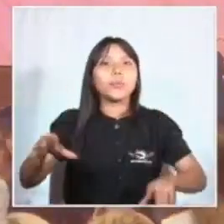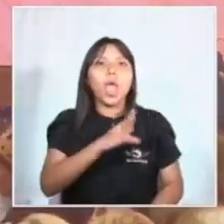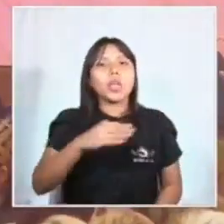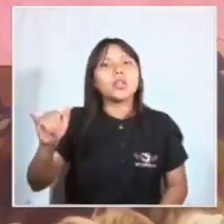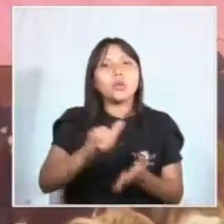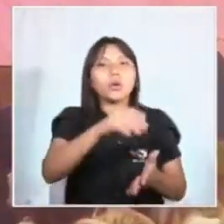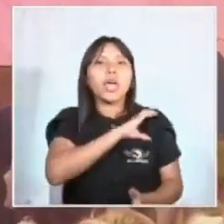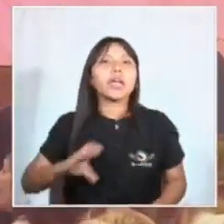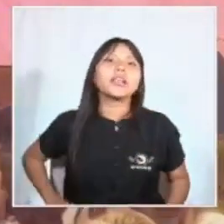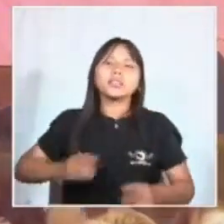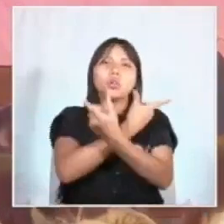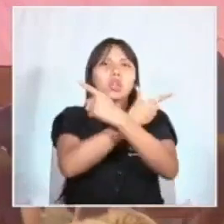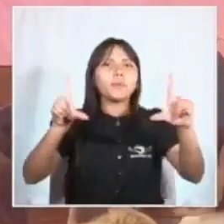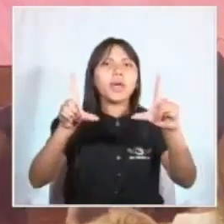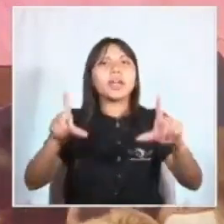que Cristo libera,